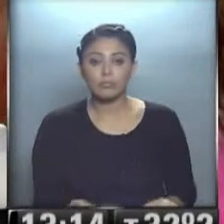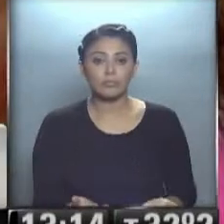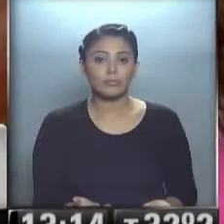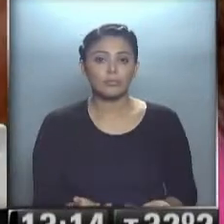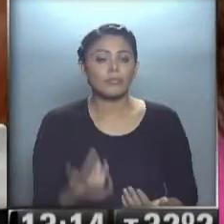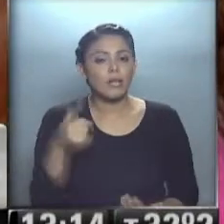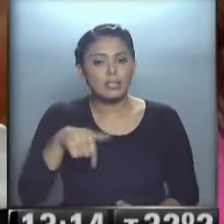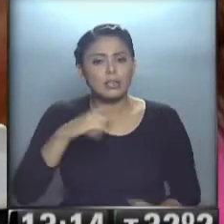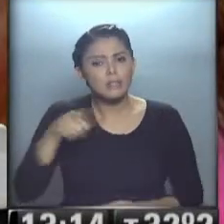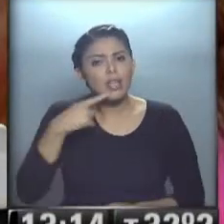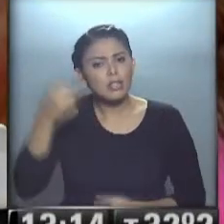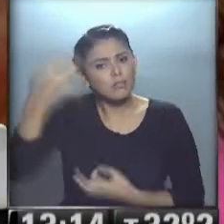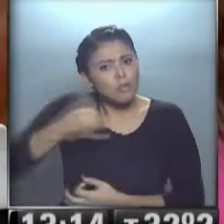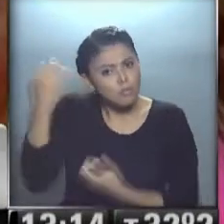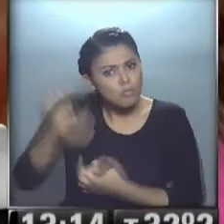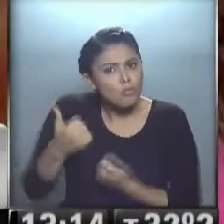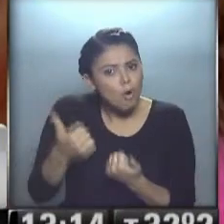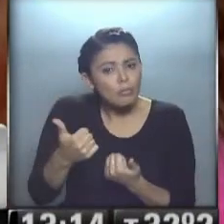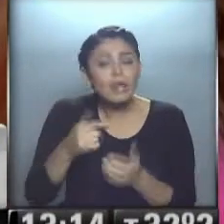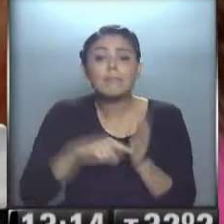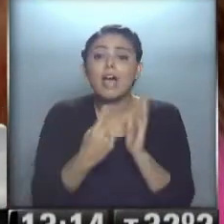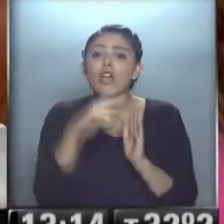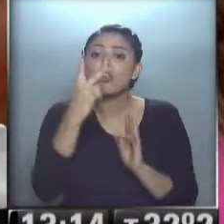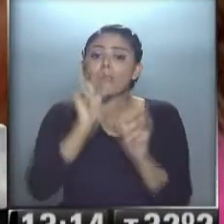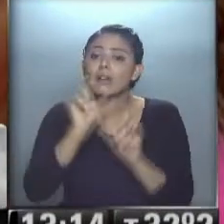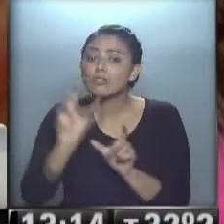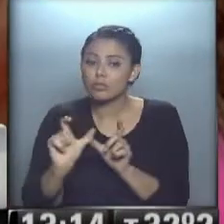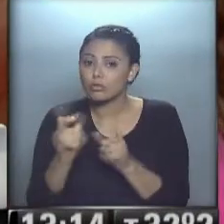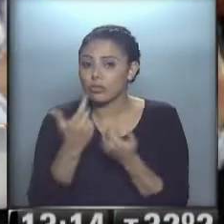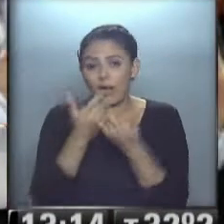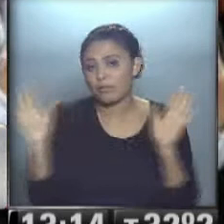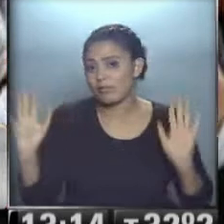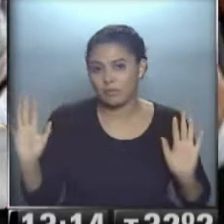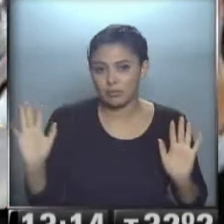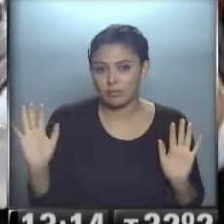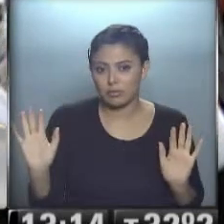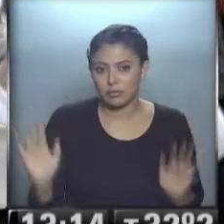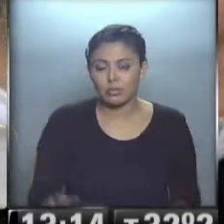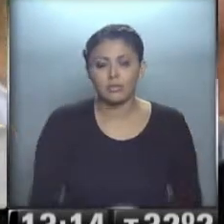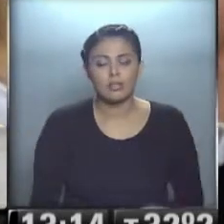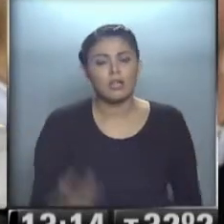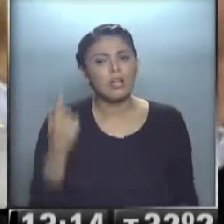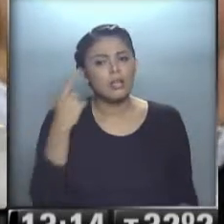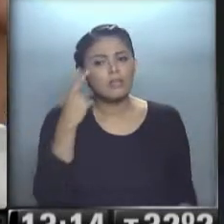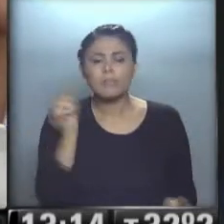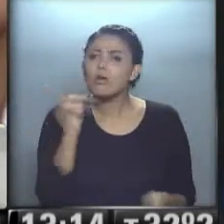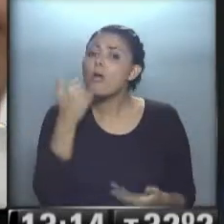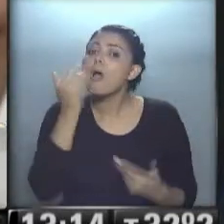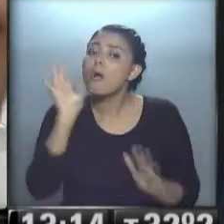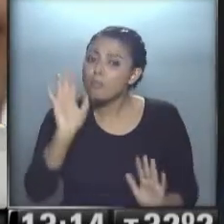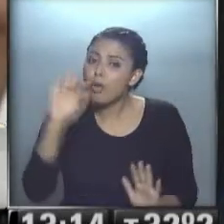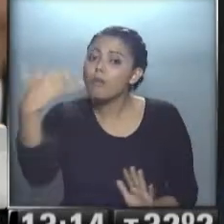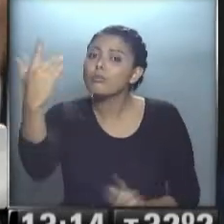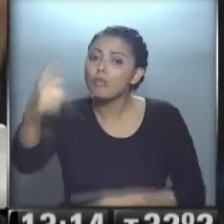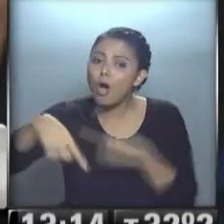una buena sentencia pero hay dos que quedaron este afuera pero con posibilidad de